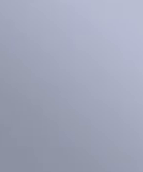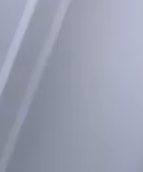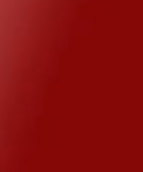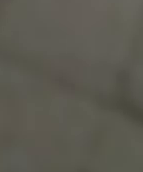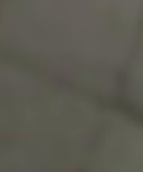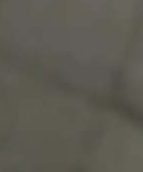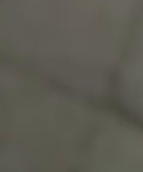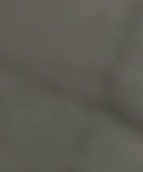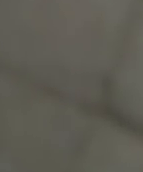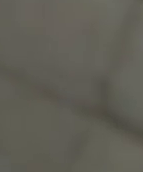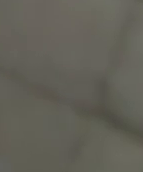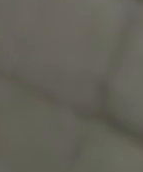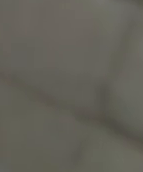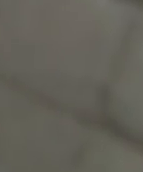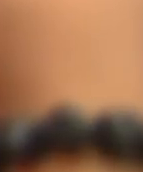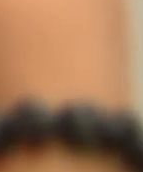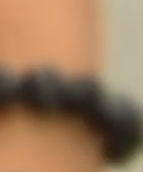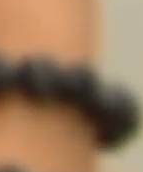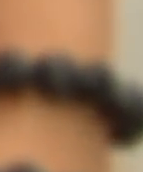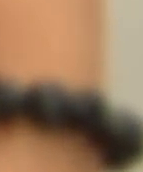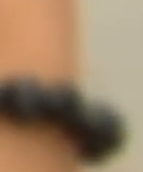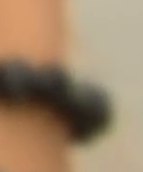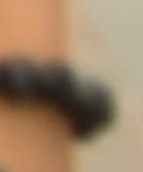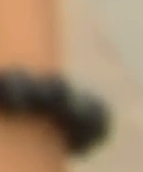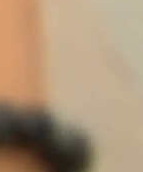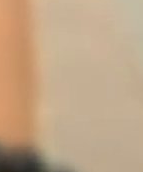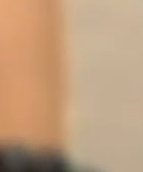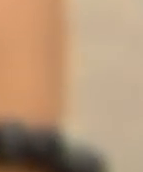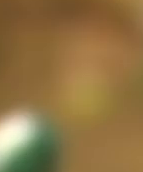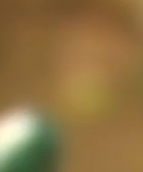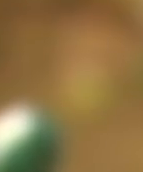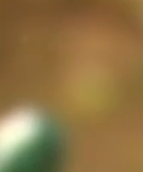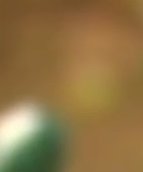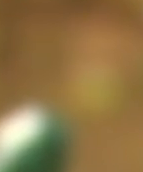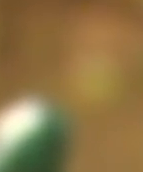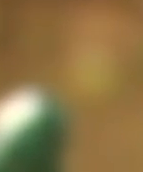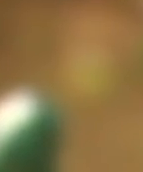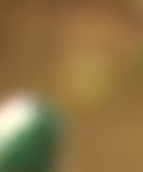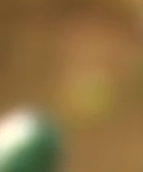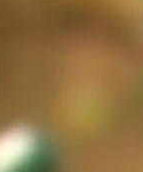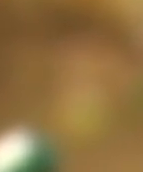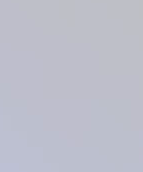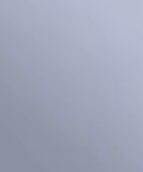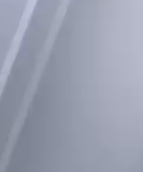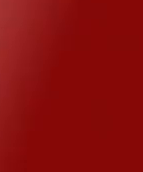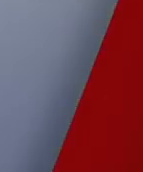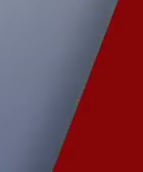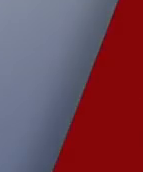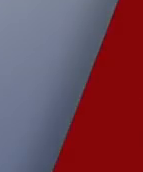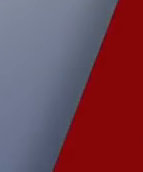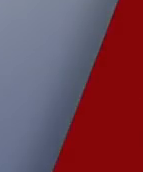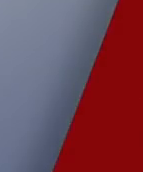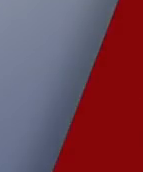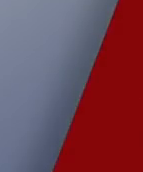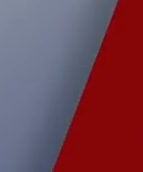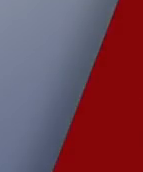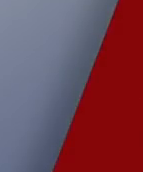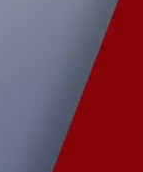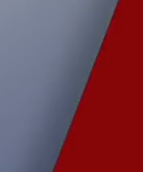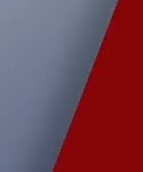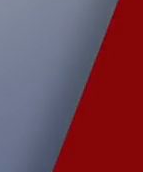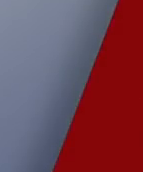5510-786035. Platica con Jorge Garralda y expón tus comentarios en vivo. Ahora ya lo sabes, escríbenos por